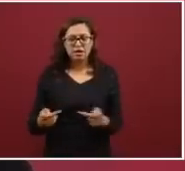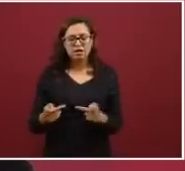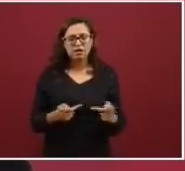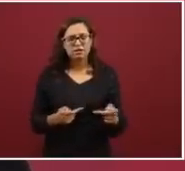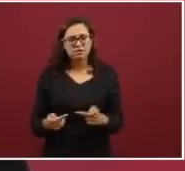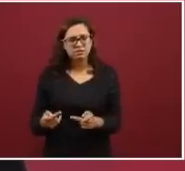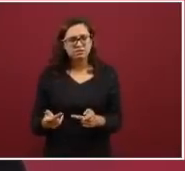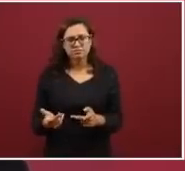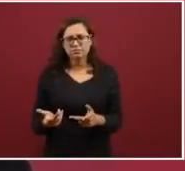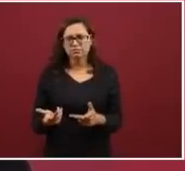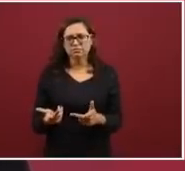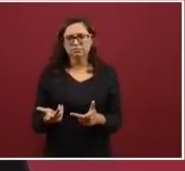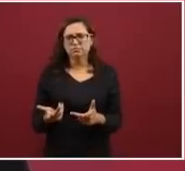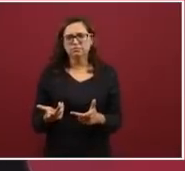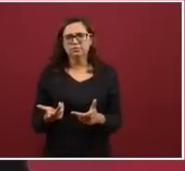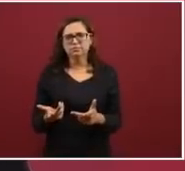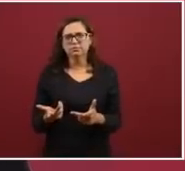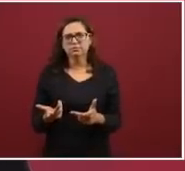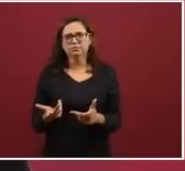ni siquiera